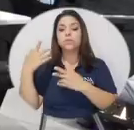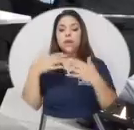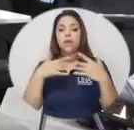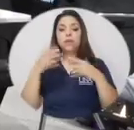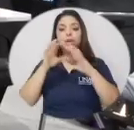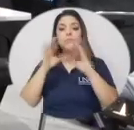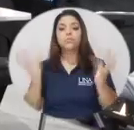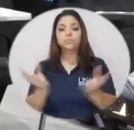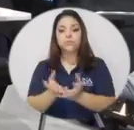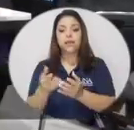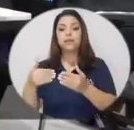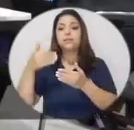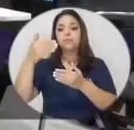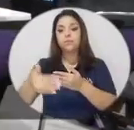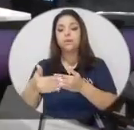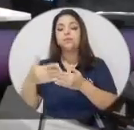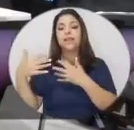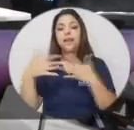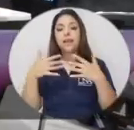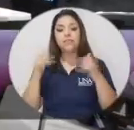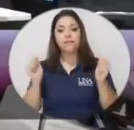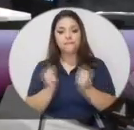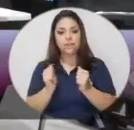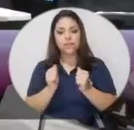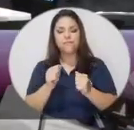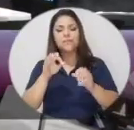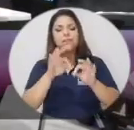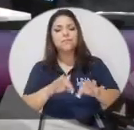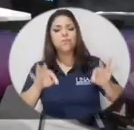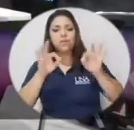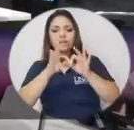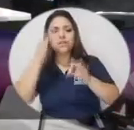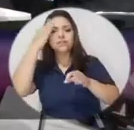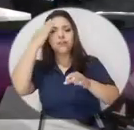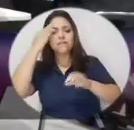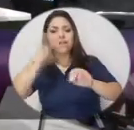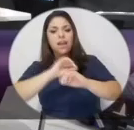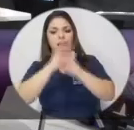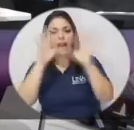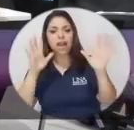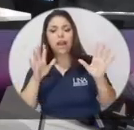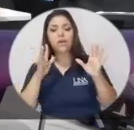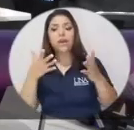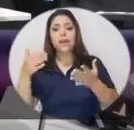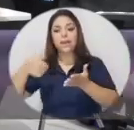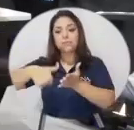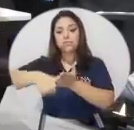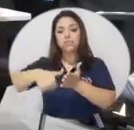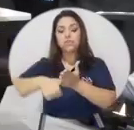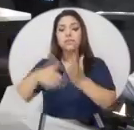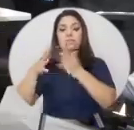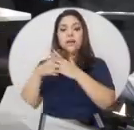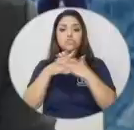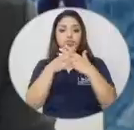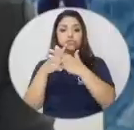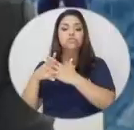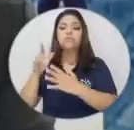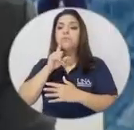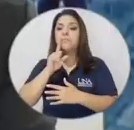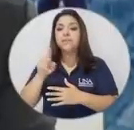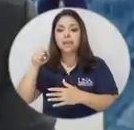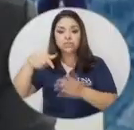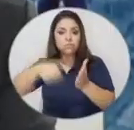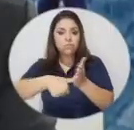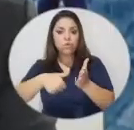Fría. Es importante aclarar, Maribel, que la elección en Estados Unidos, en realidad estamos hablando no de una